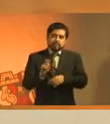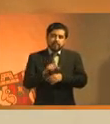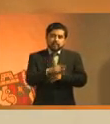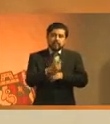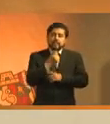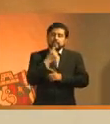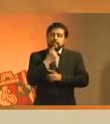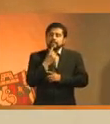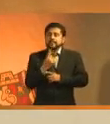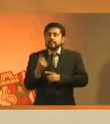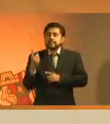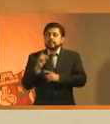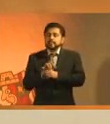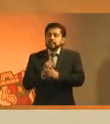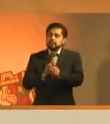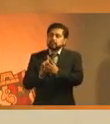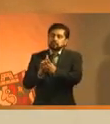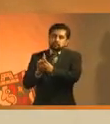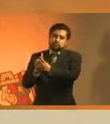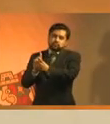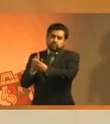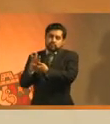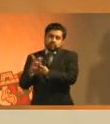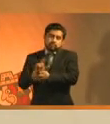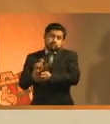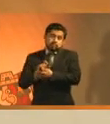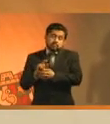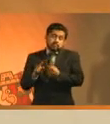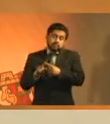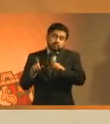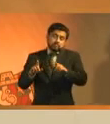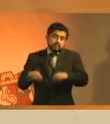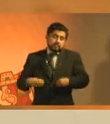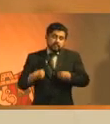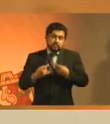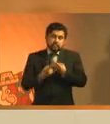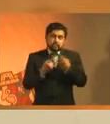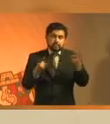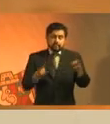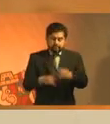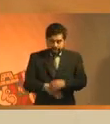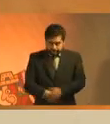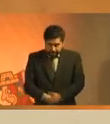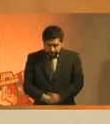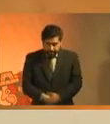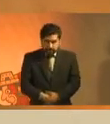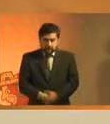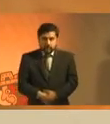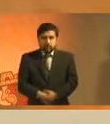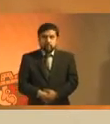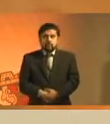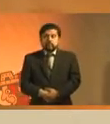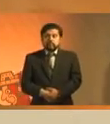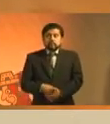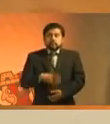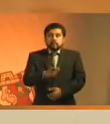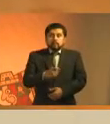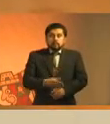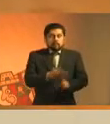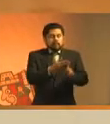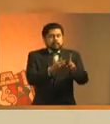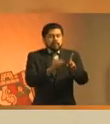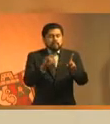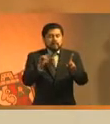el vida qué más como no se pudo ir con el circo aprendió a tocar instrumentos